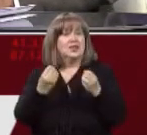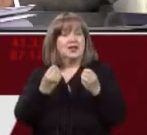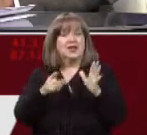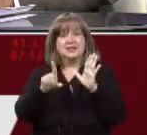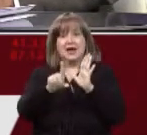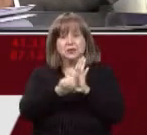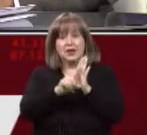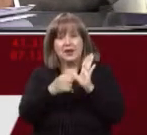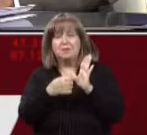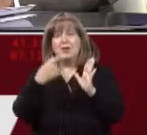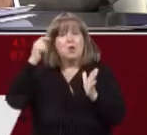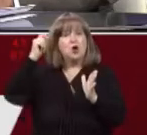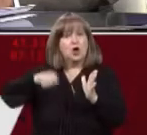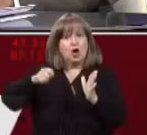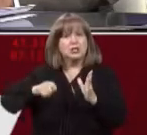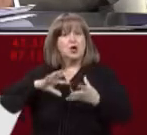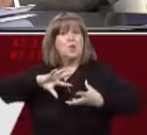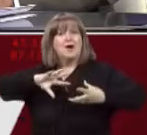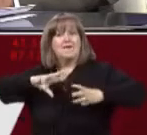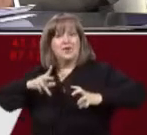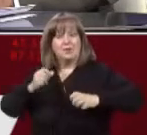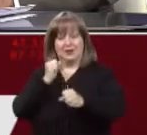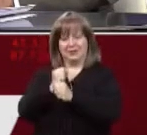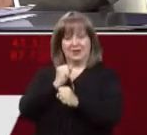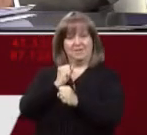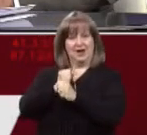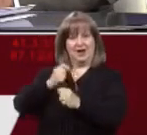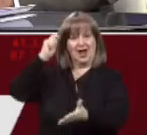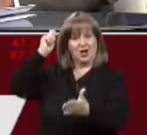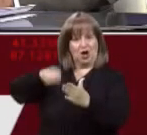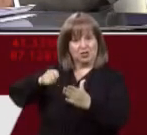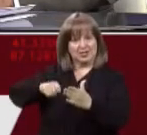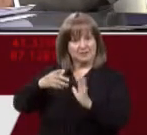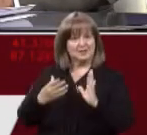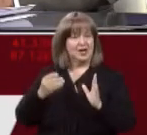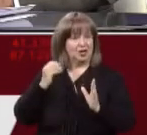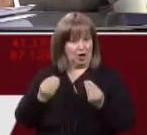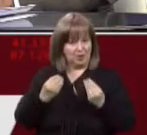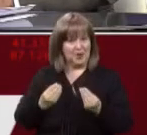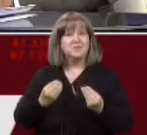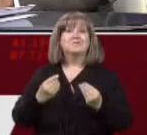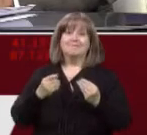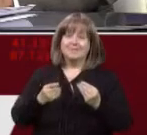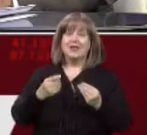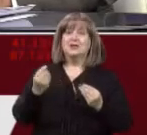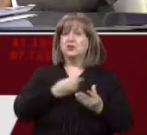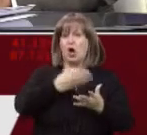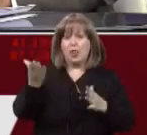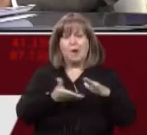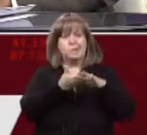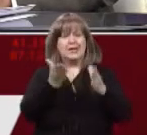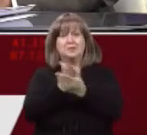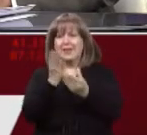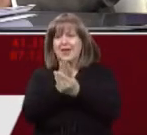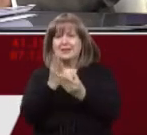del cual la Corte resuelve determinadas causas, que por cierto, toda causa que llega a la Corte naturalmente es importante, claro, ¿no? Sí, así